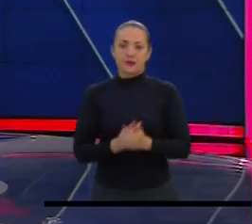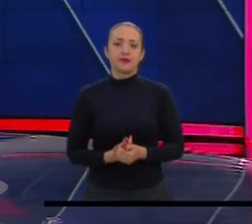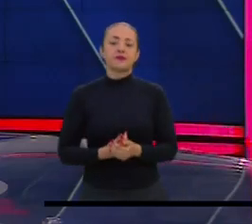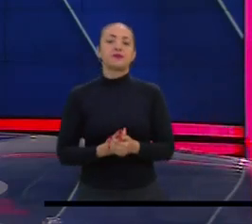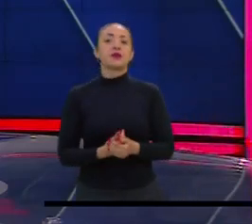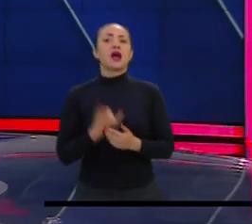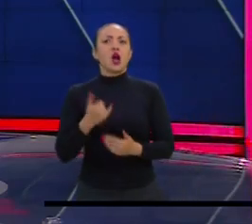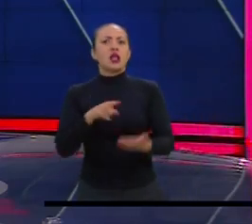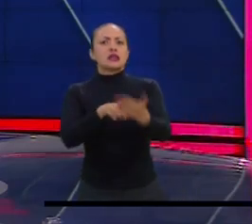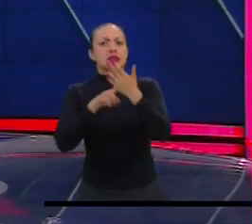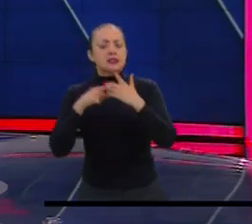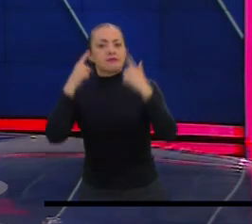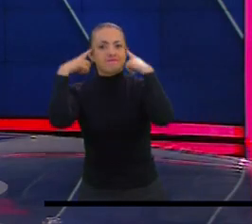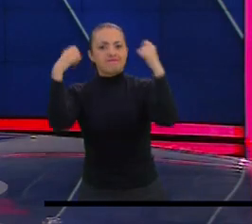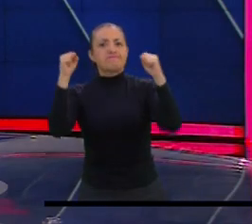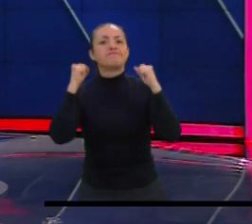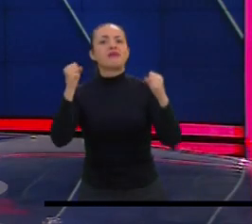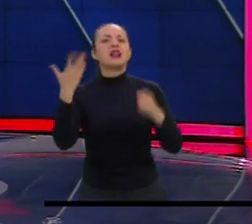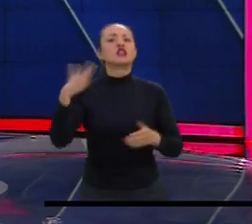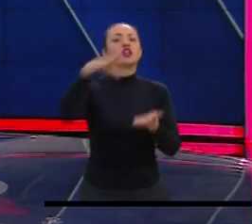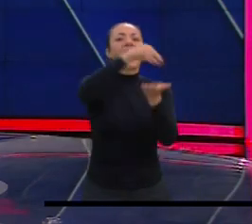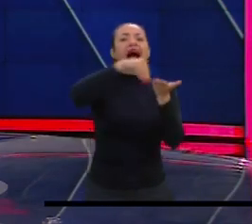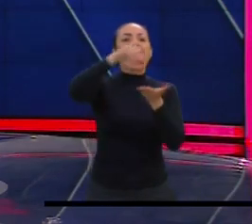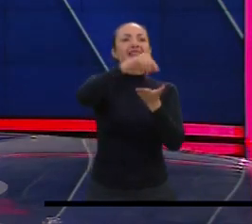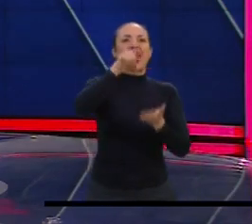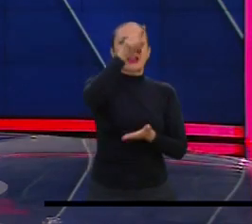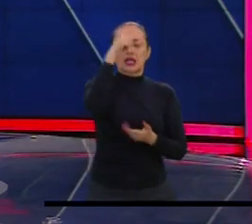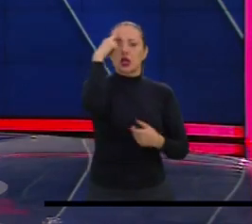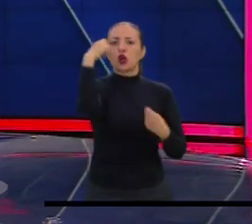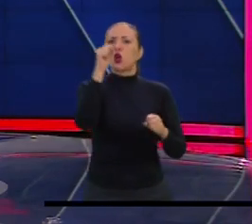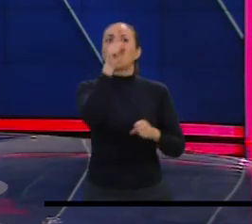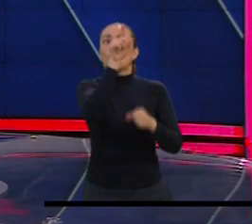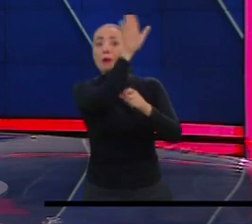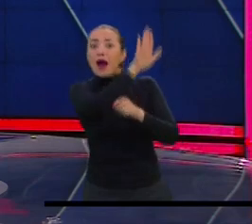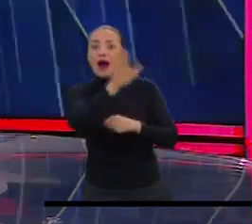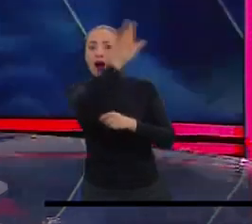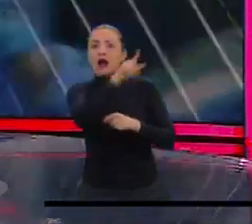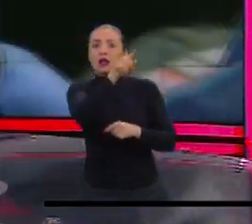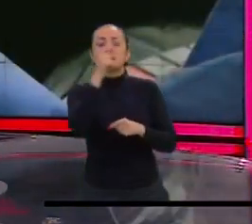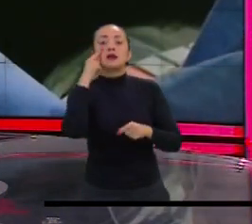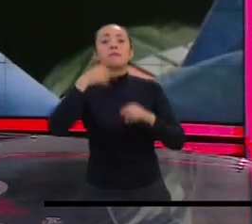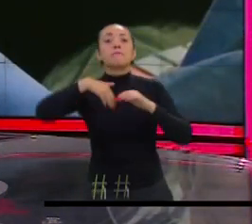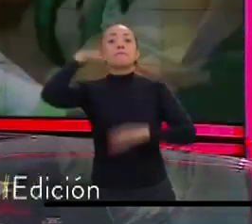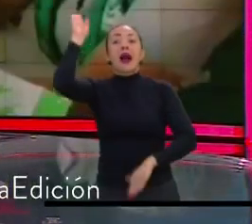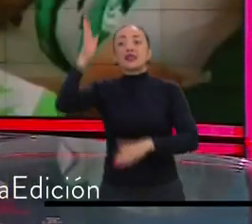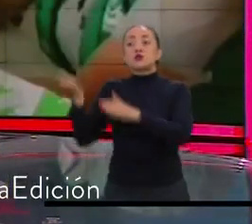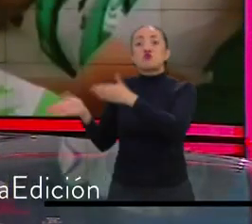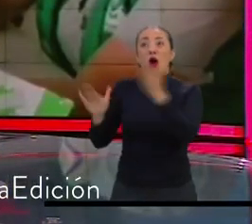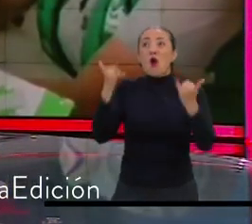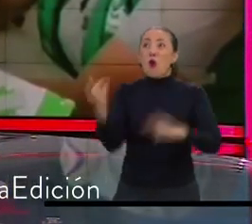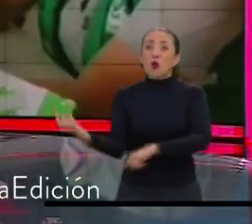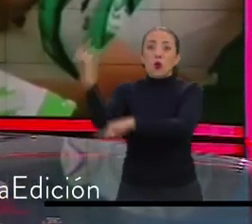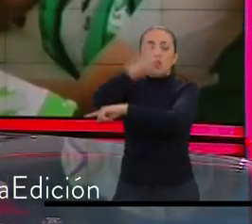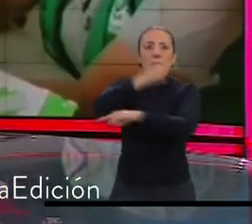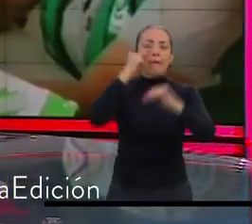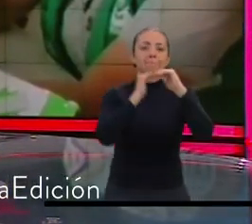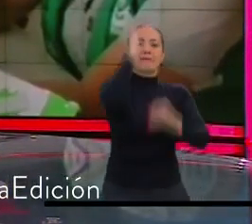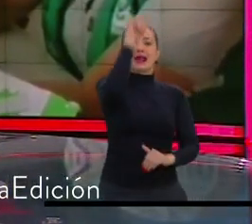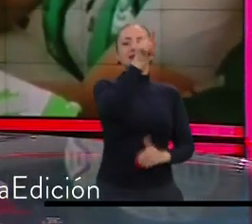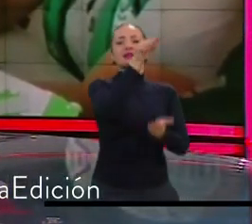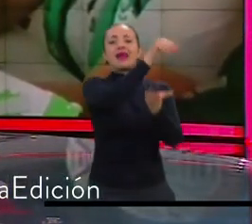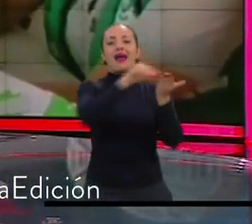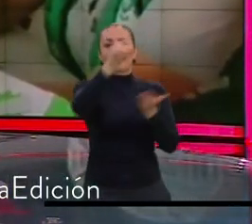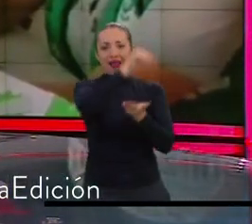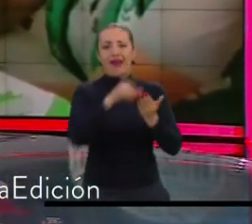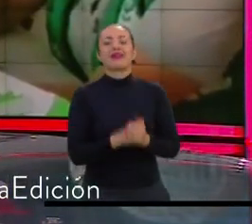Y aumenta la preocupación en el departamento del Atlántico y nuevamente ese departamento tuvo la mitad de los fallecimientos por COVID-19 en el país.